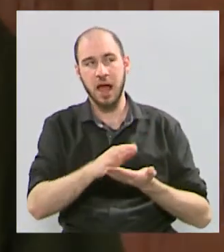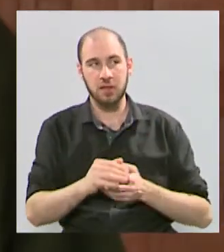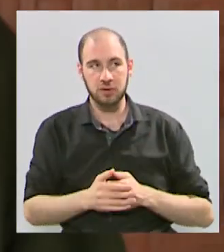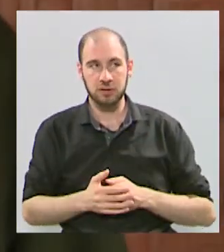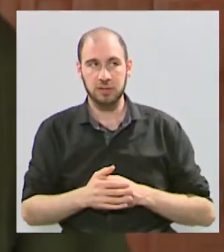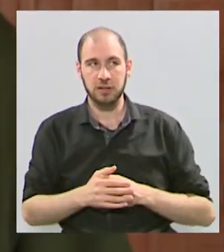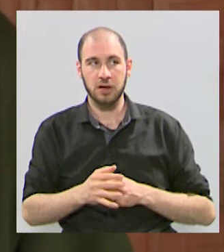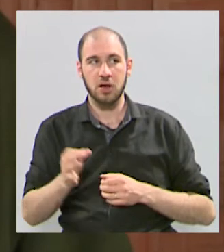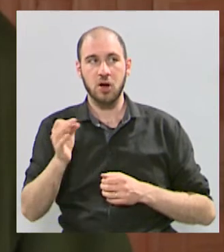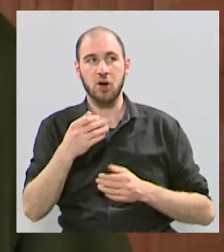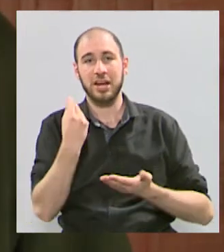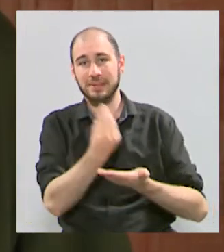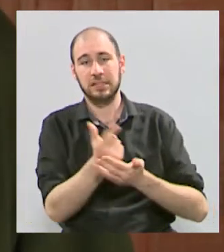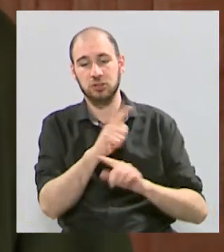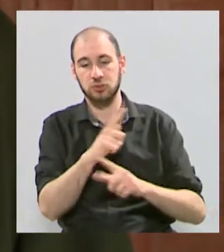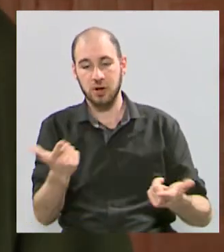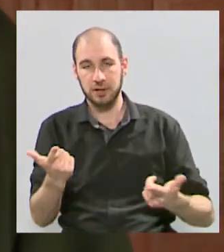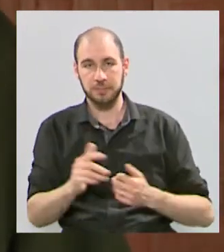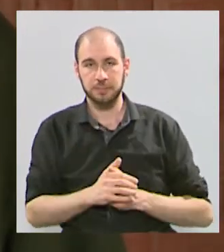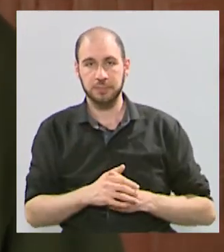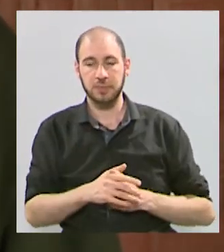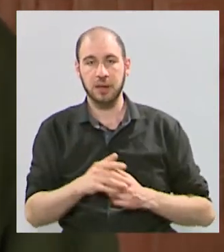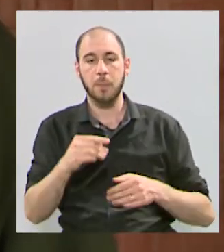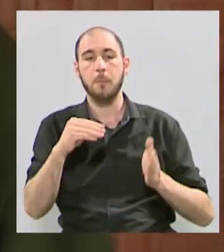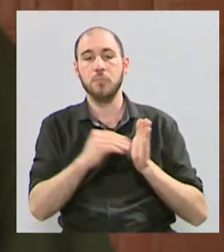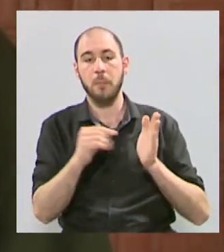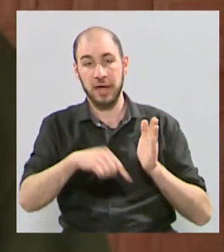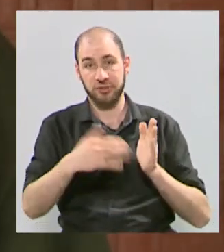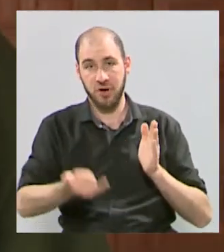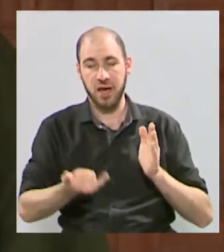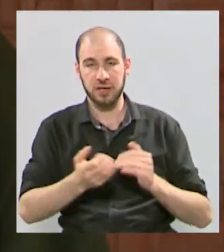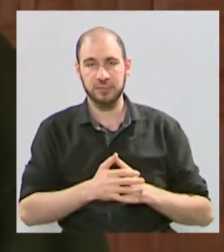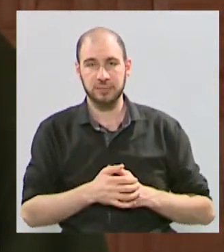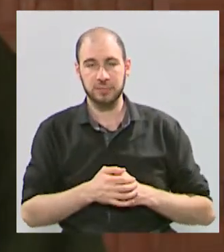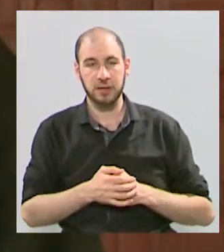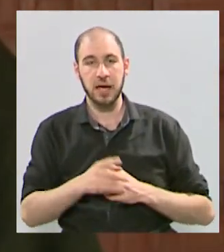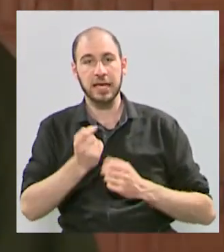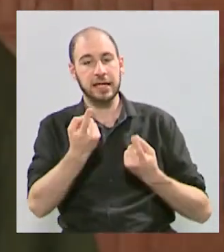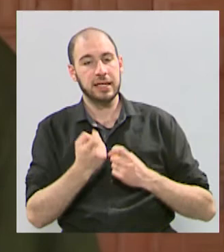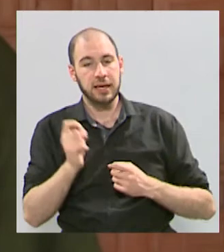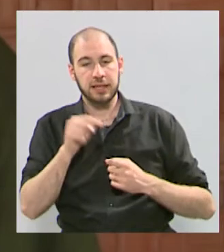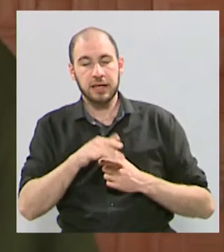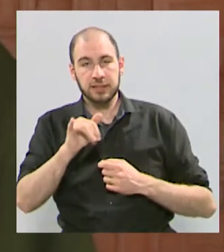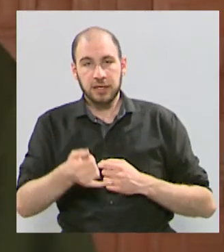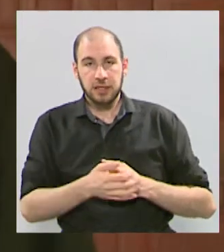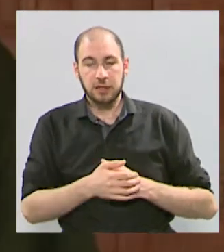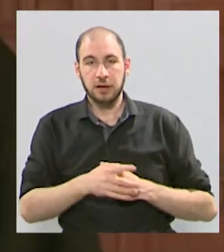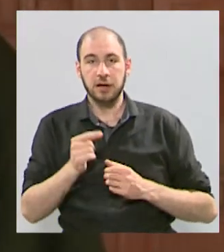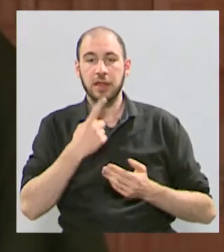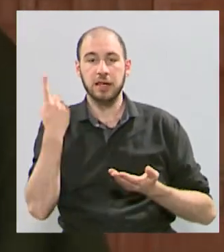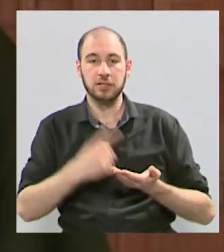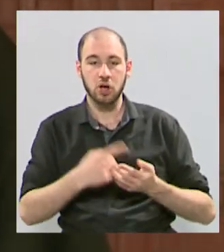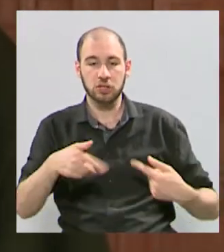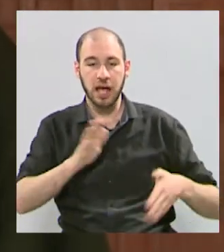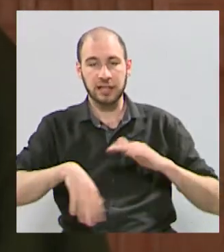tienen la debida representación, existe un momento en que es necesario tomar medidas de